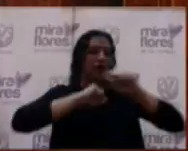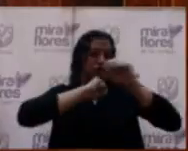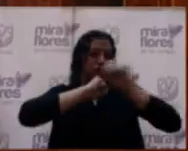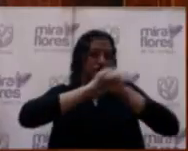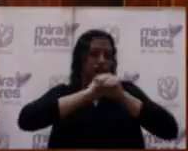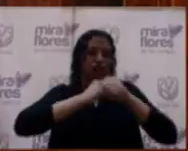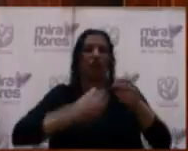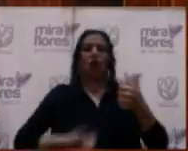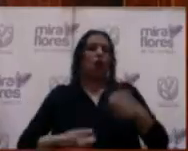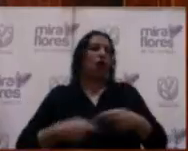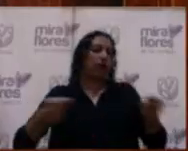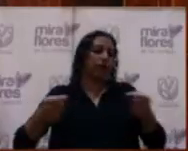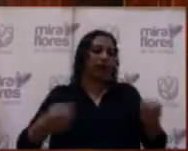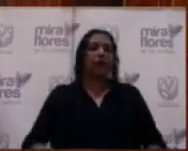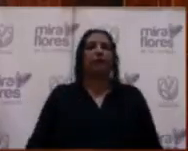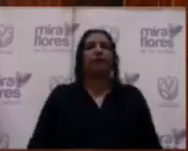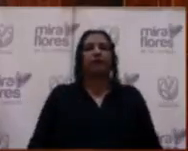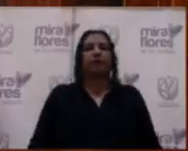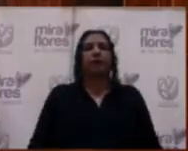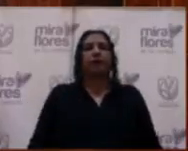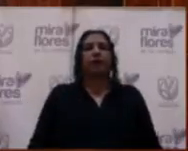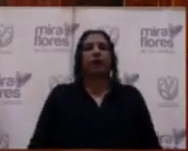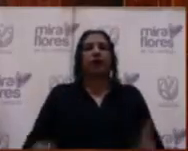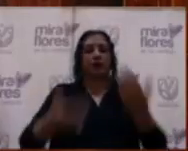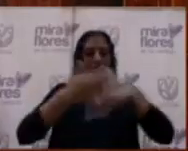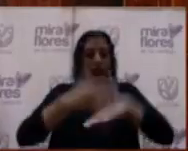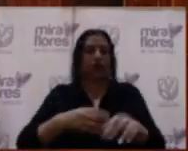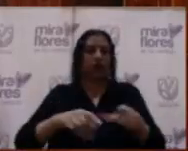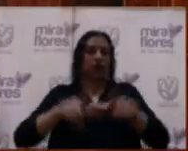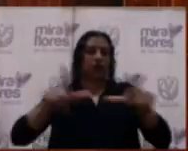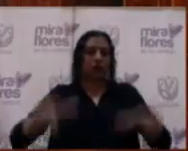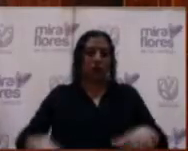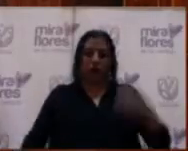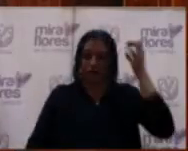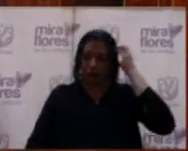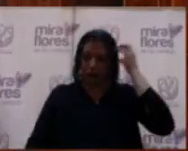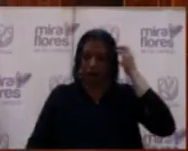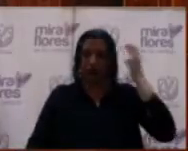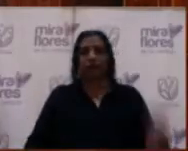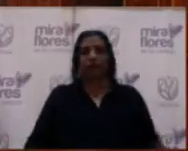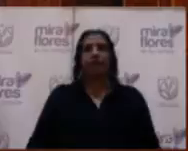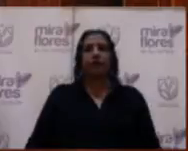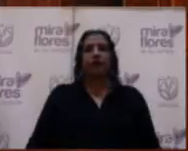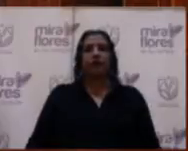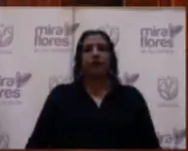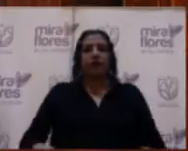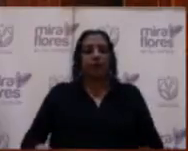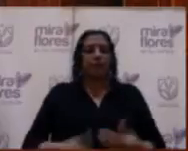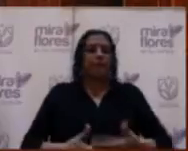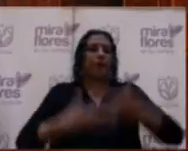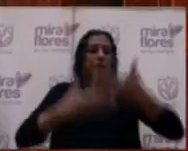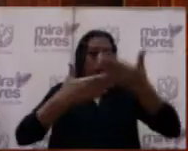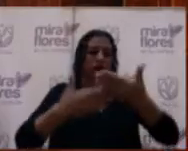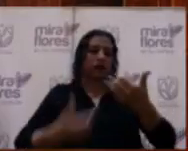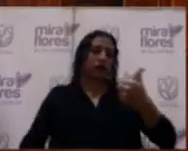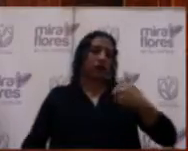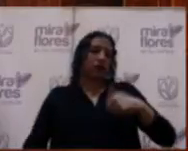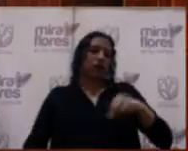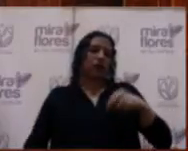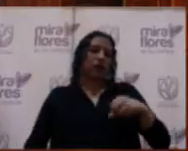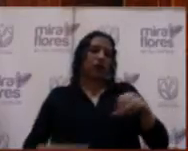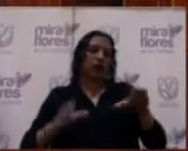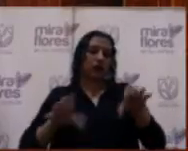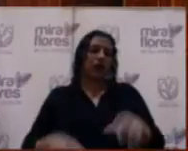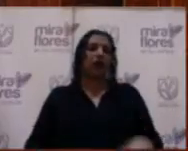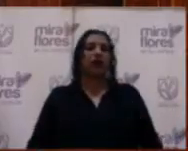o administrativas ubicados dentro de la jurisdicción del distrito de Miraflores, propuesta por el alcalde de Miraflores, Jorge